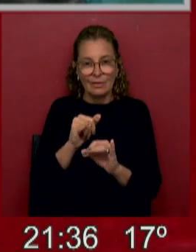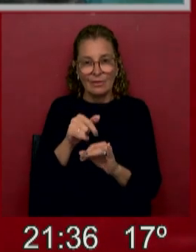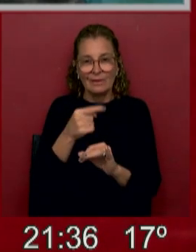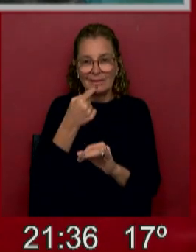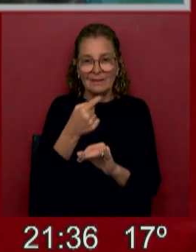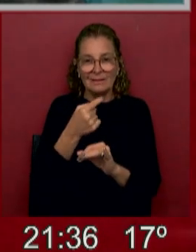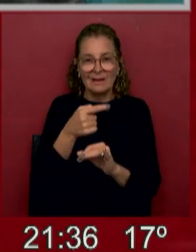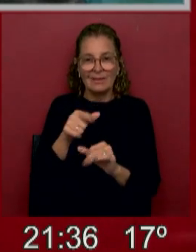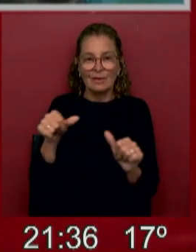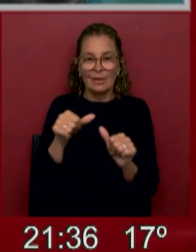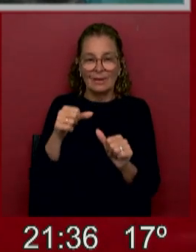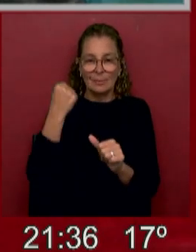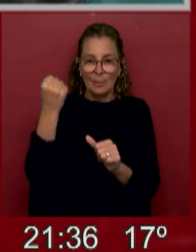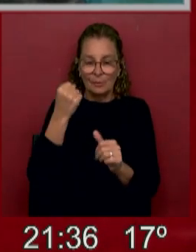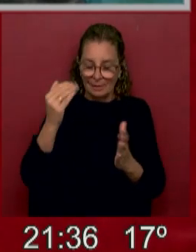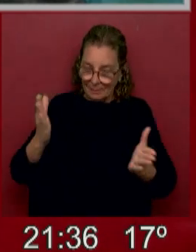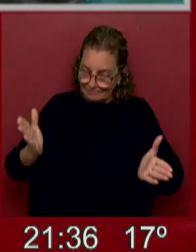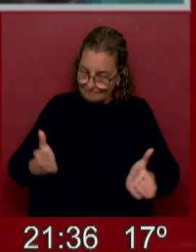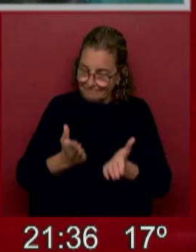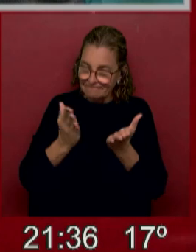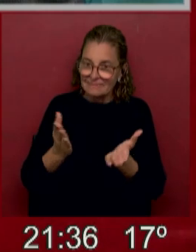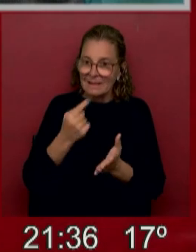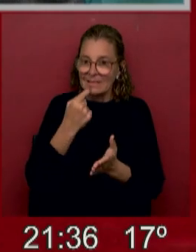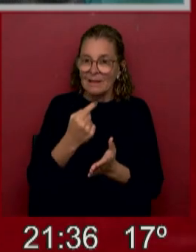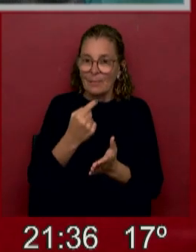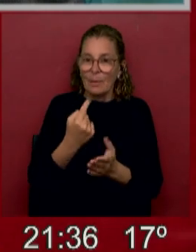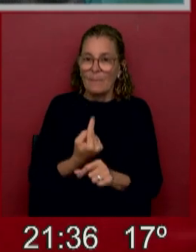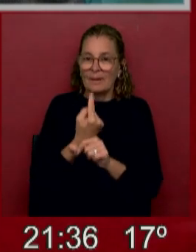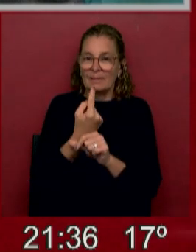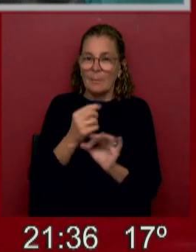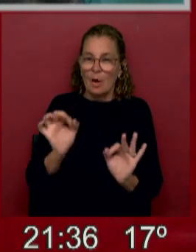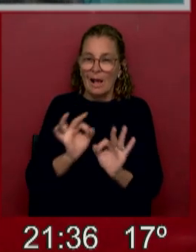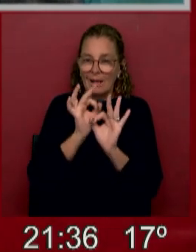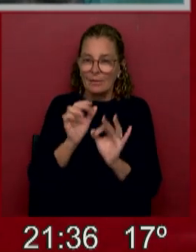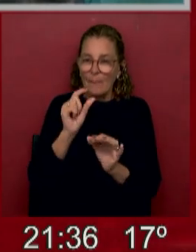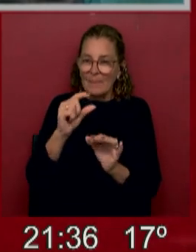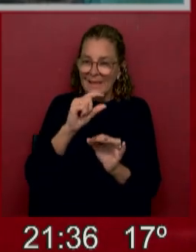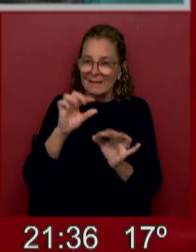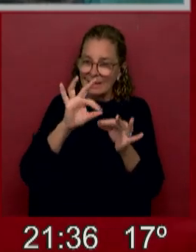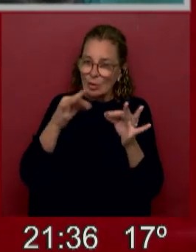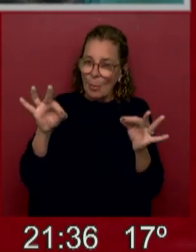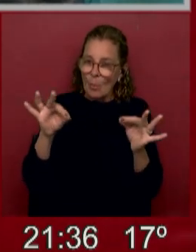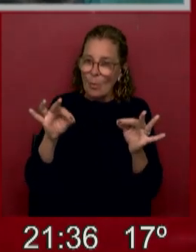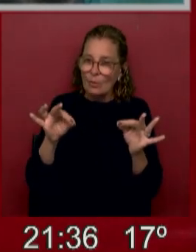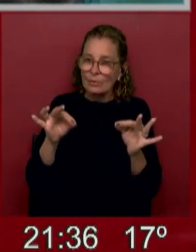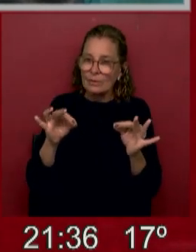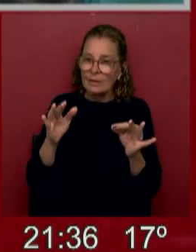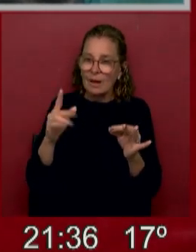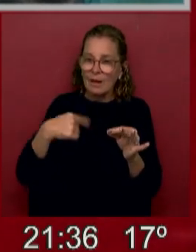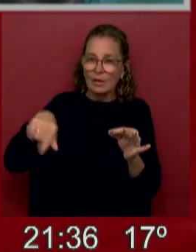que nos hace arrancar, en el, digamos, ese principio de canción, ese pedacito que la banda se lo